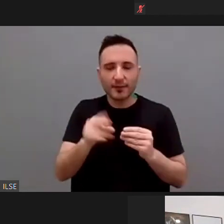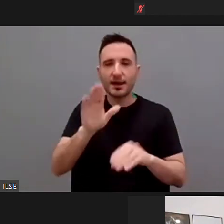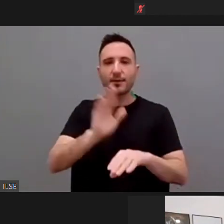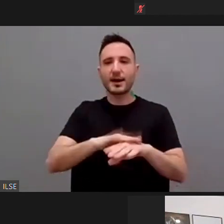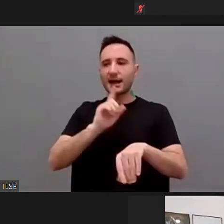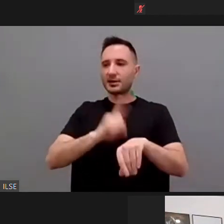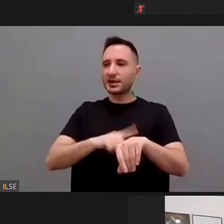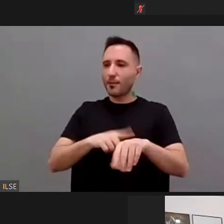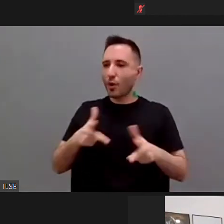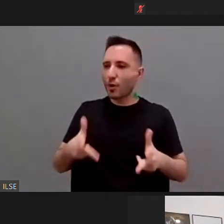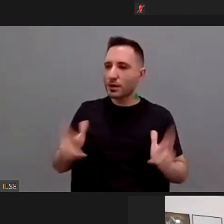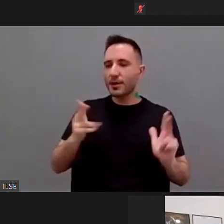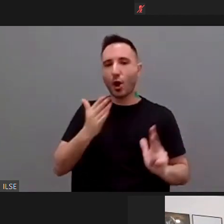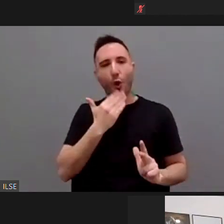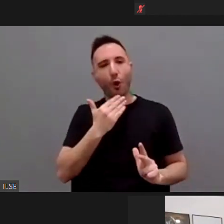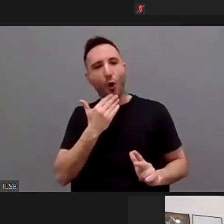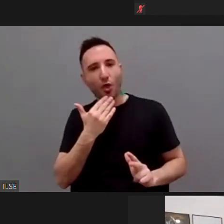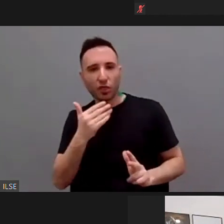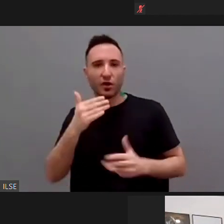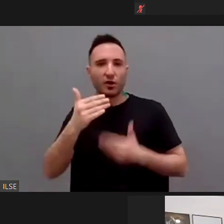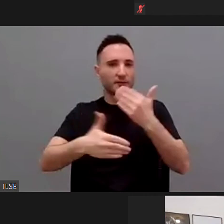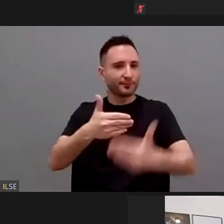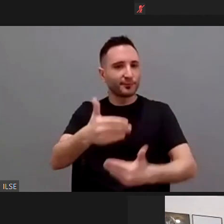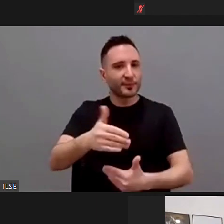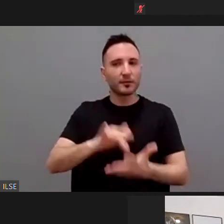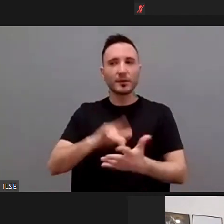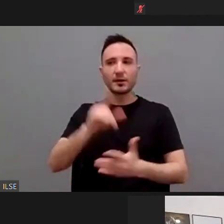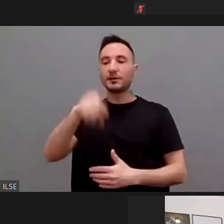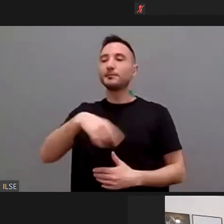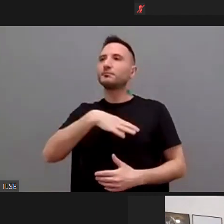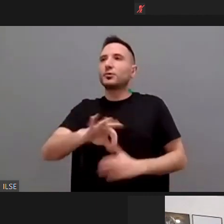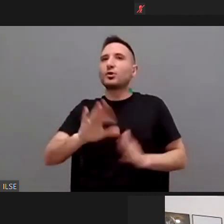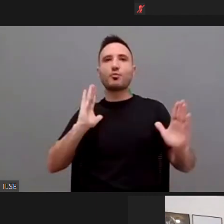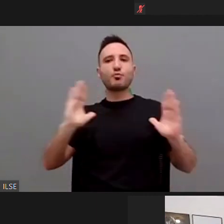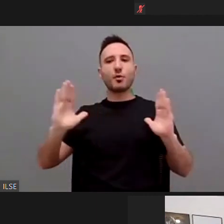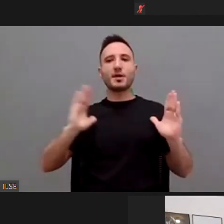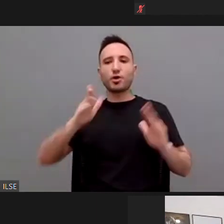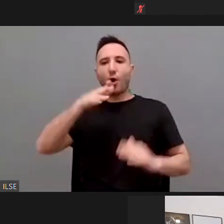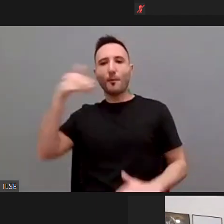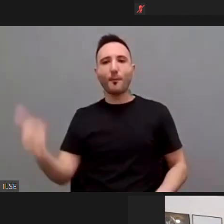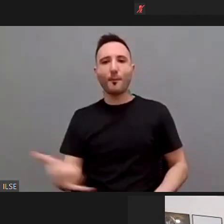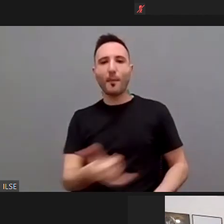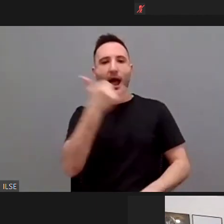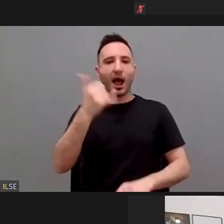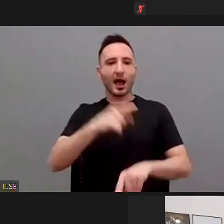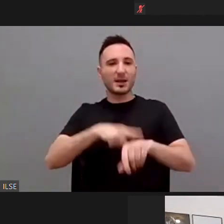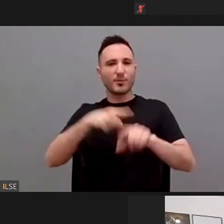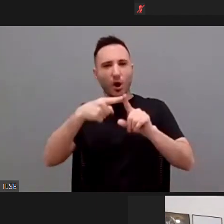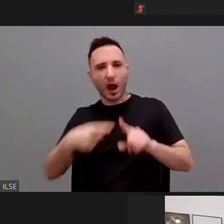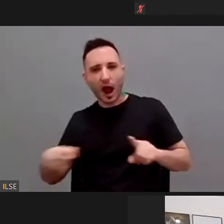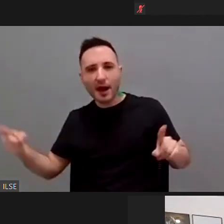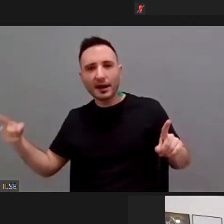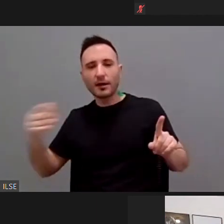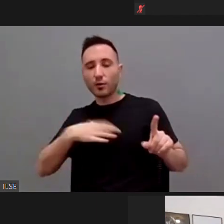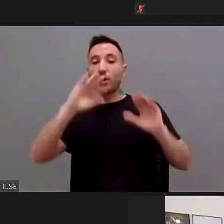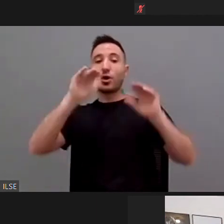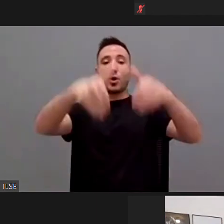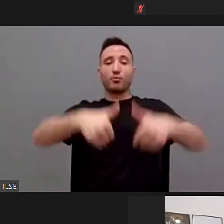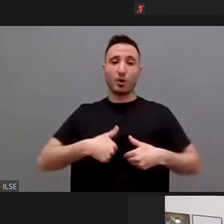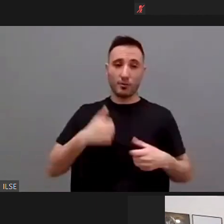libre, de poder reincorporarse después de una baja larga retomando la actividad. Es